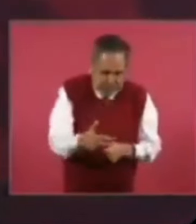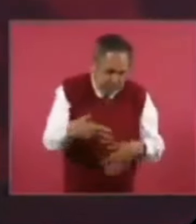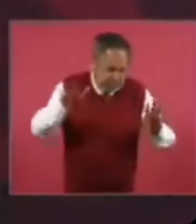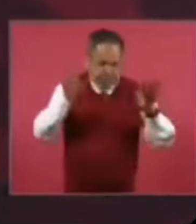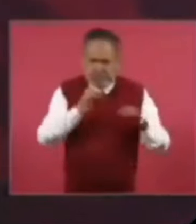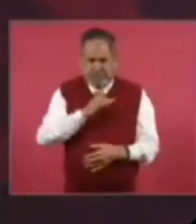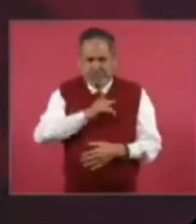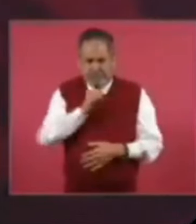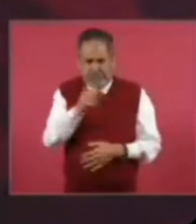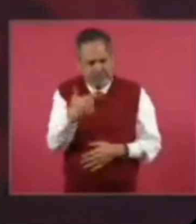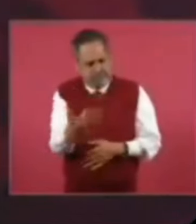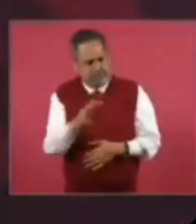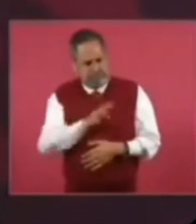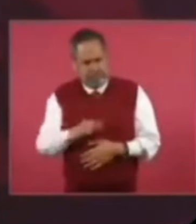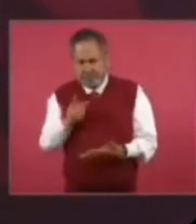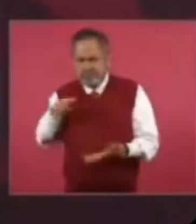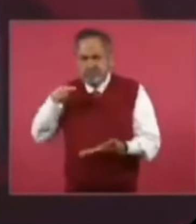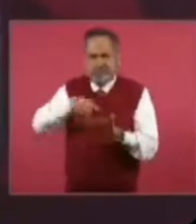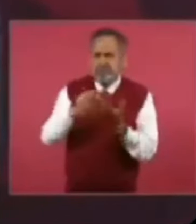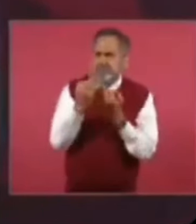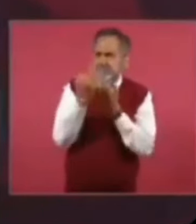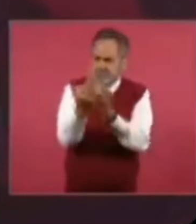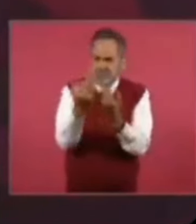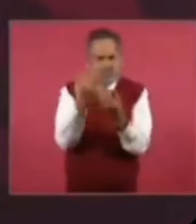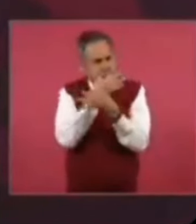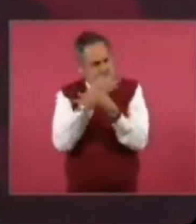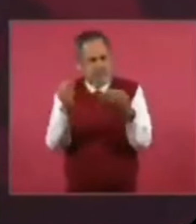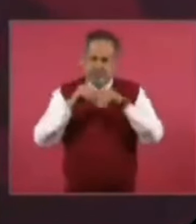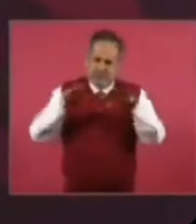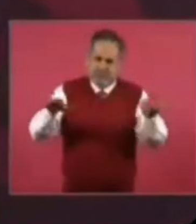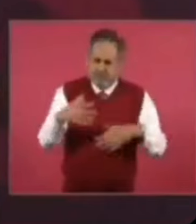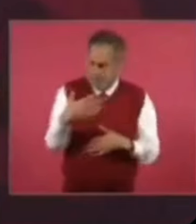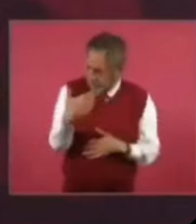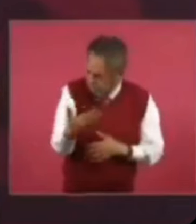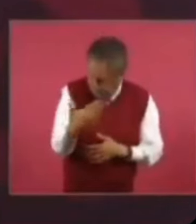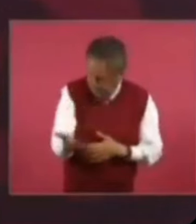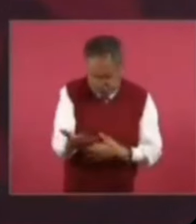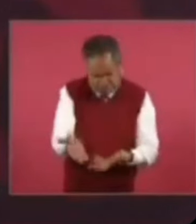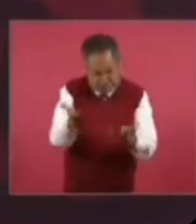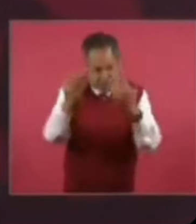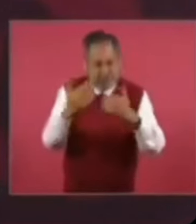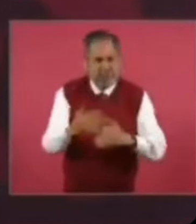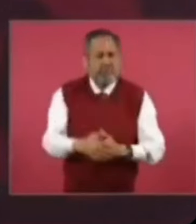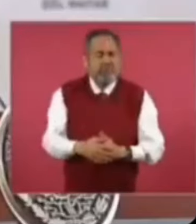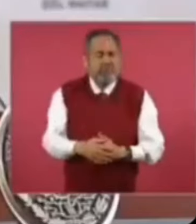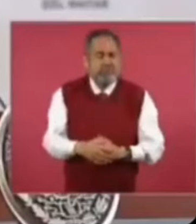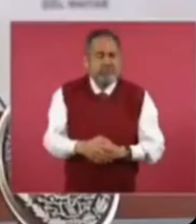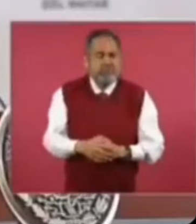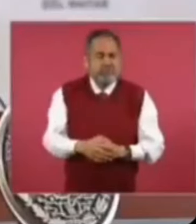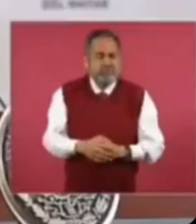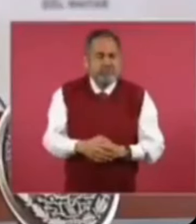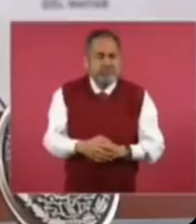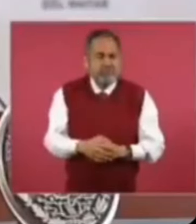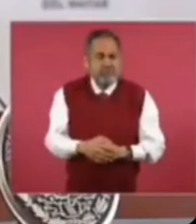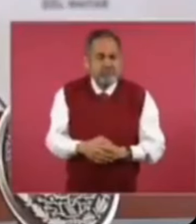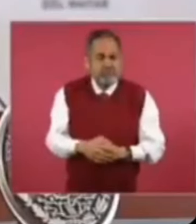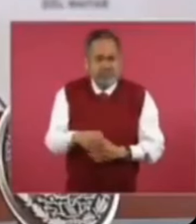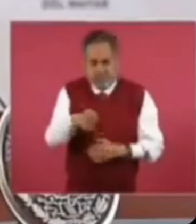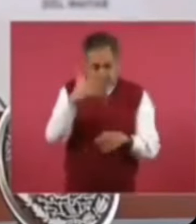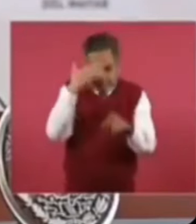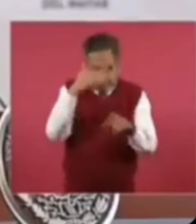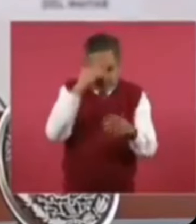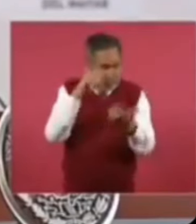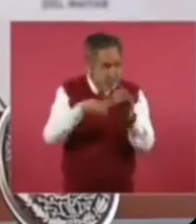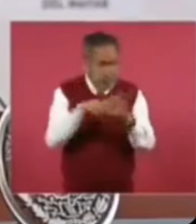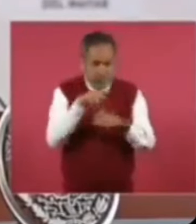Gómez Leyva decían que el presidente no ha hablado de la carta. Vamos a ir a todo eso, amigos y amigas. Vamos a